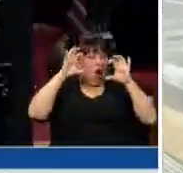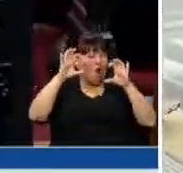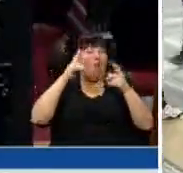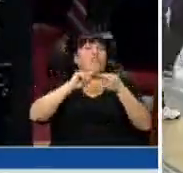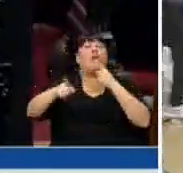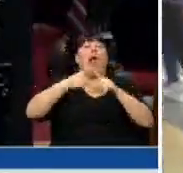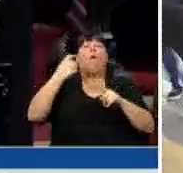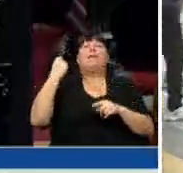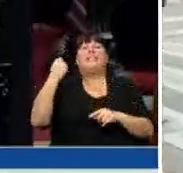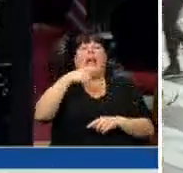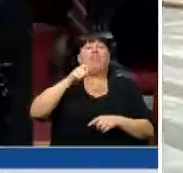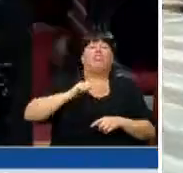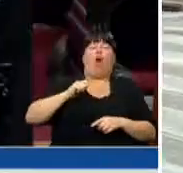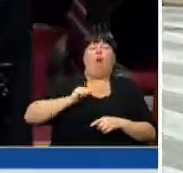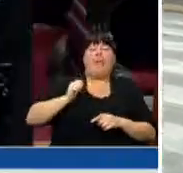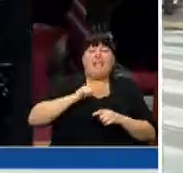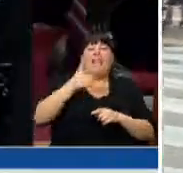neoponera